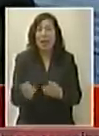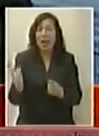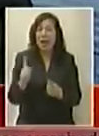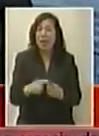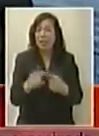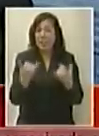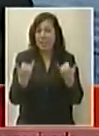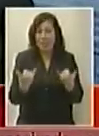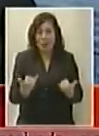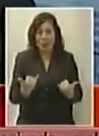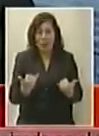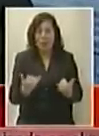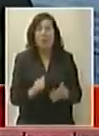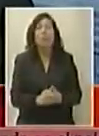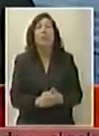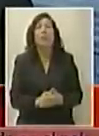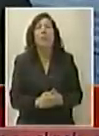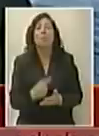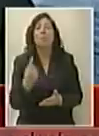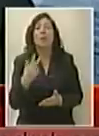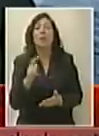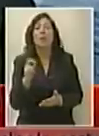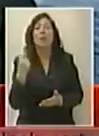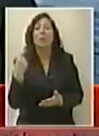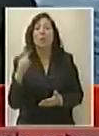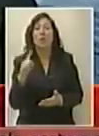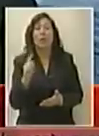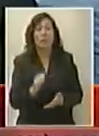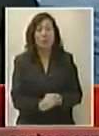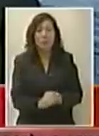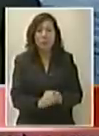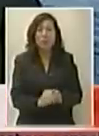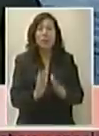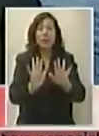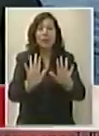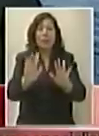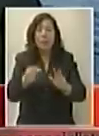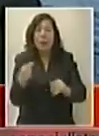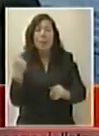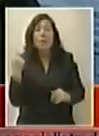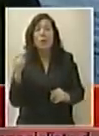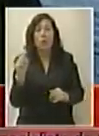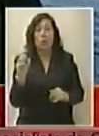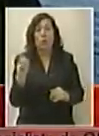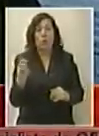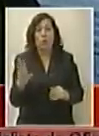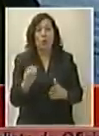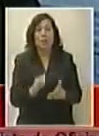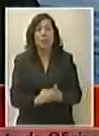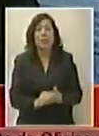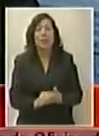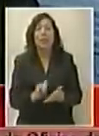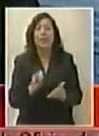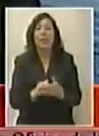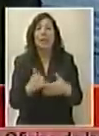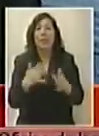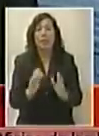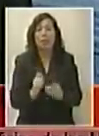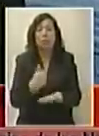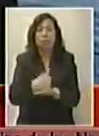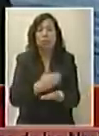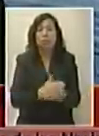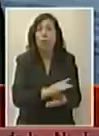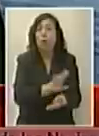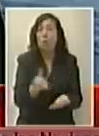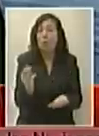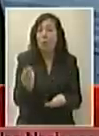fecha 10.000 millones de soles ojo 10.000 millones de soles que ya se lo repartieron